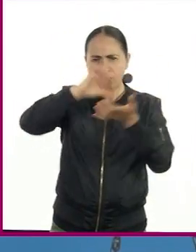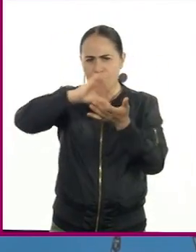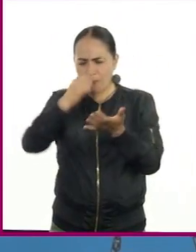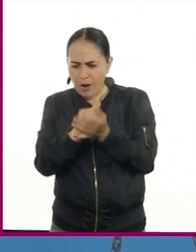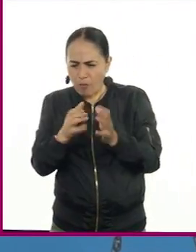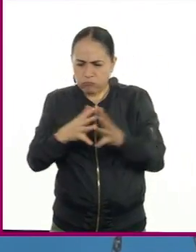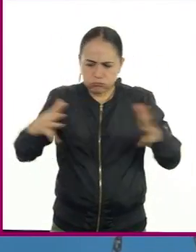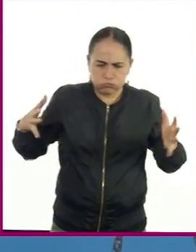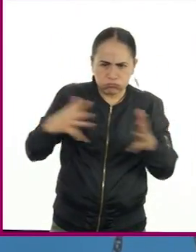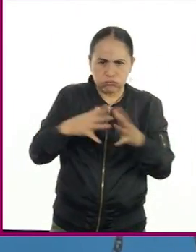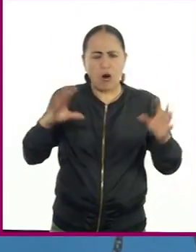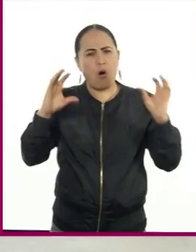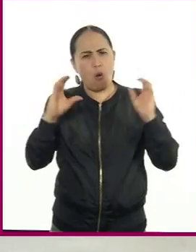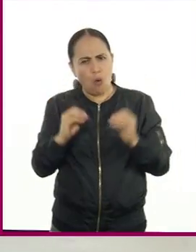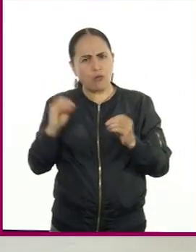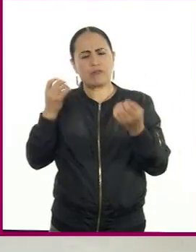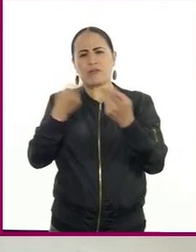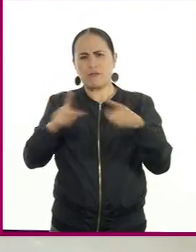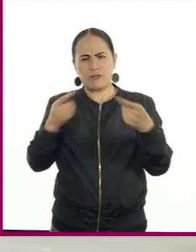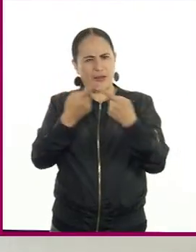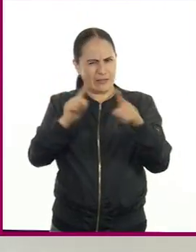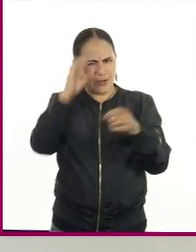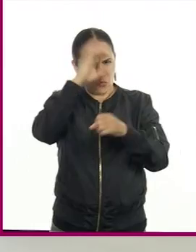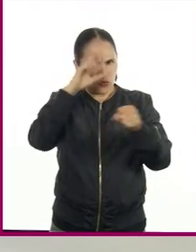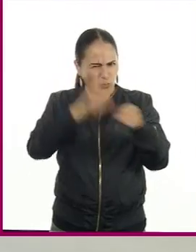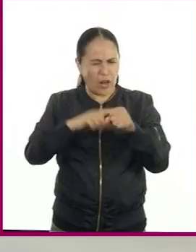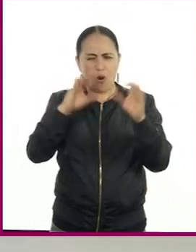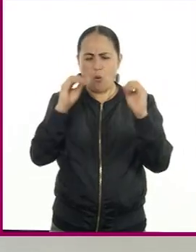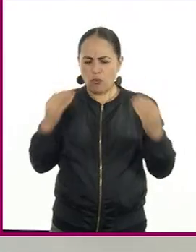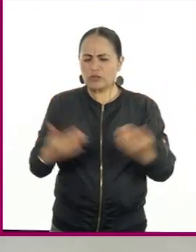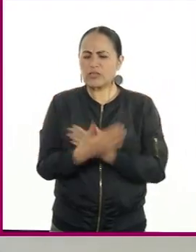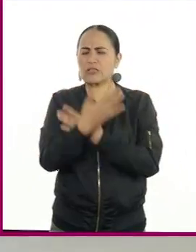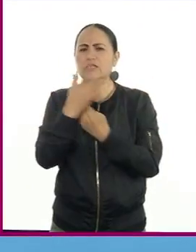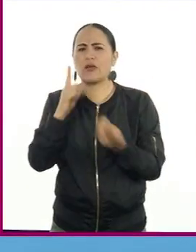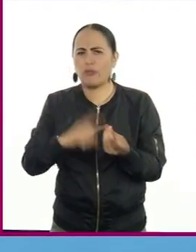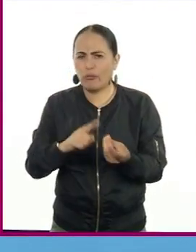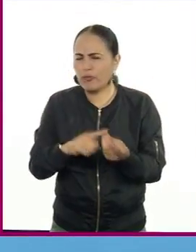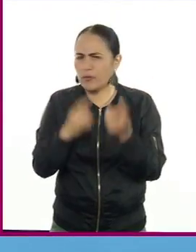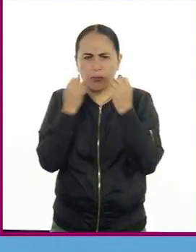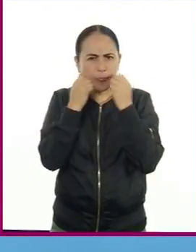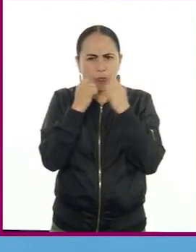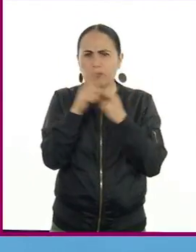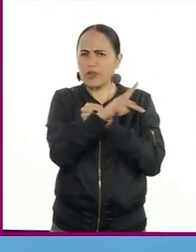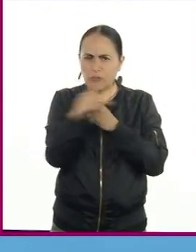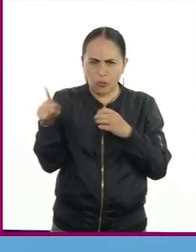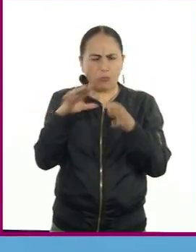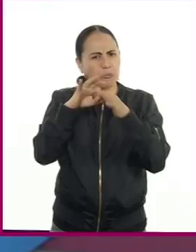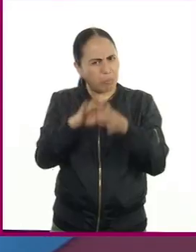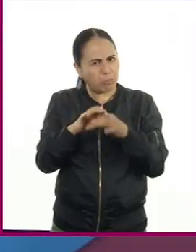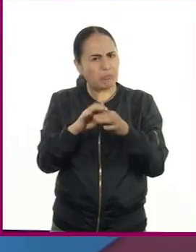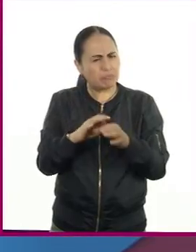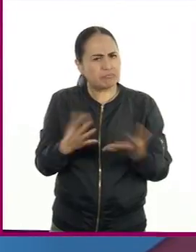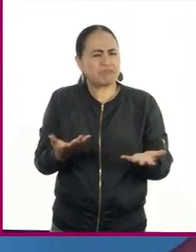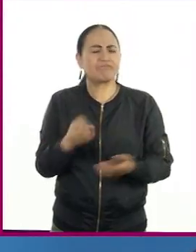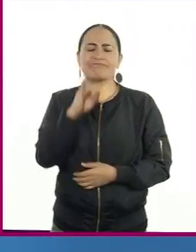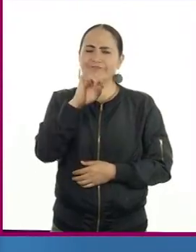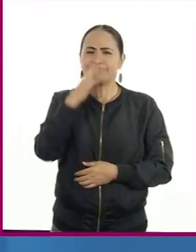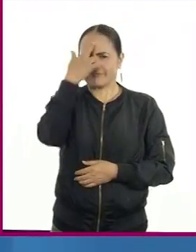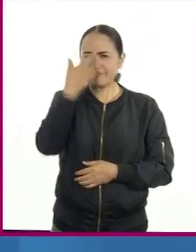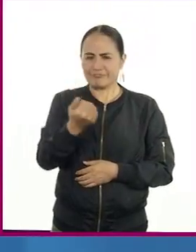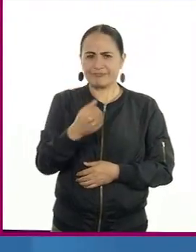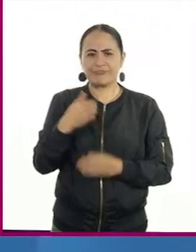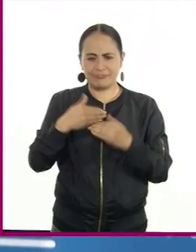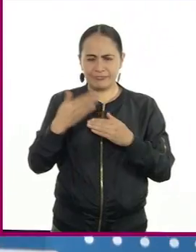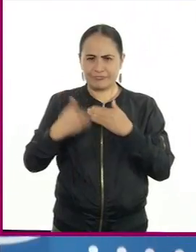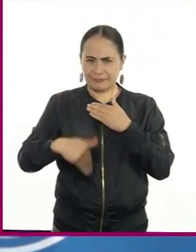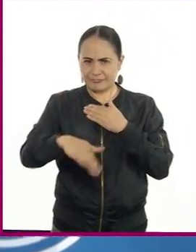o del lugar de procedencia. Tienes razón en relacionar ambos conceptos, pues a lo largo de esta sesión